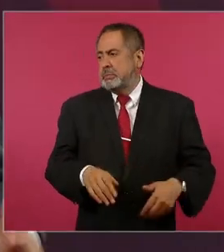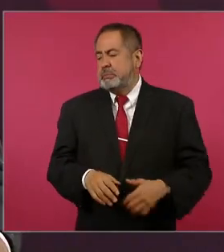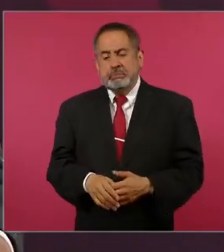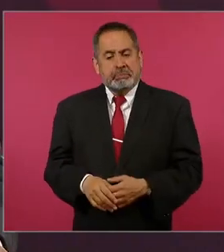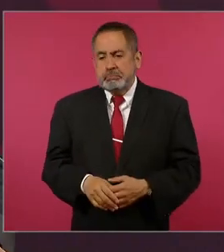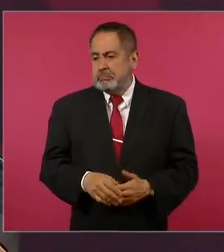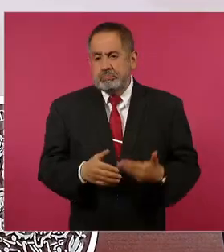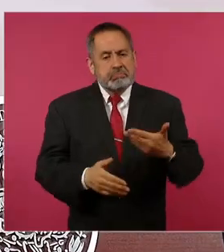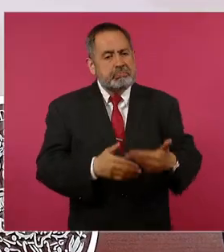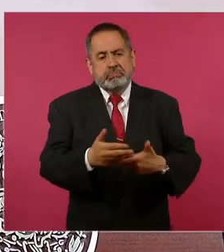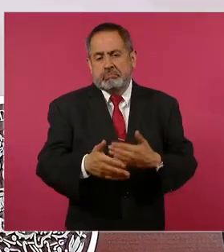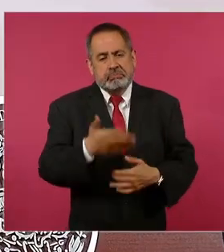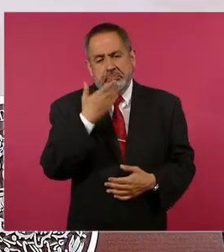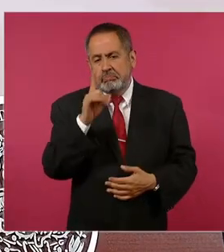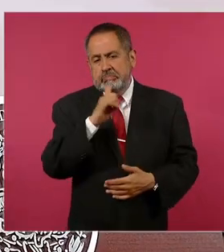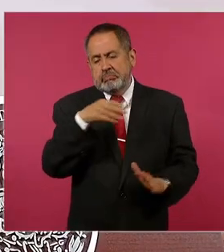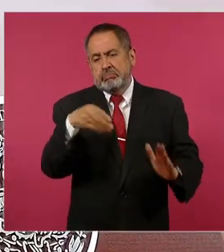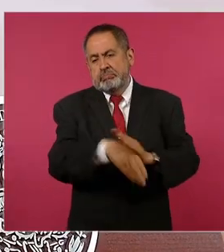no avanzamos.